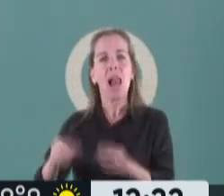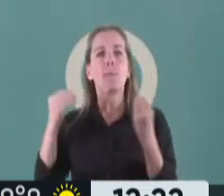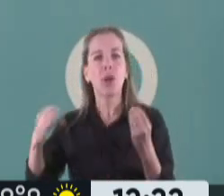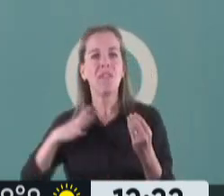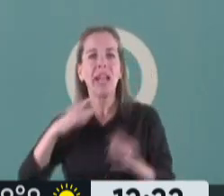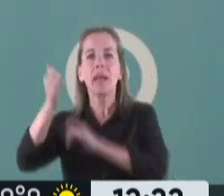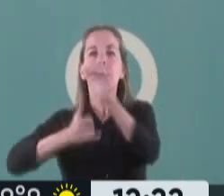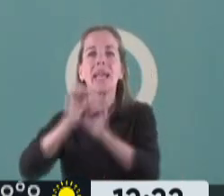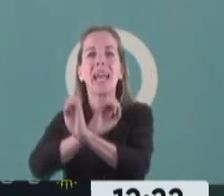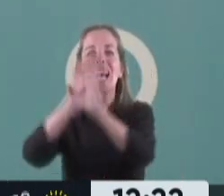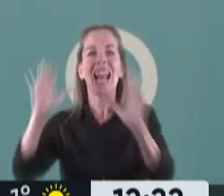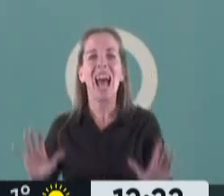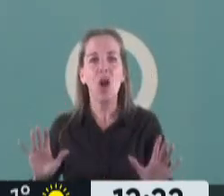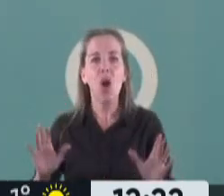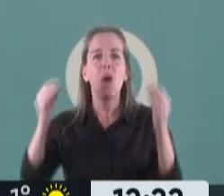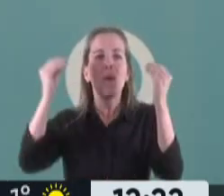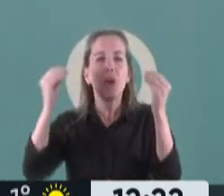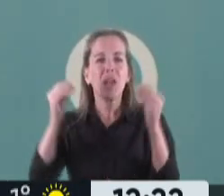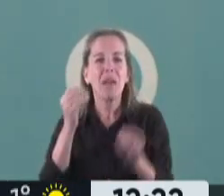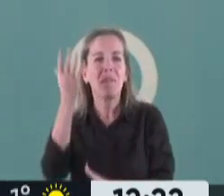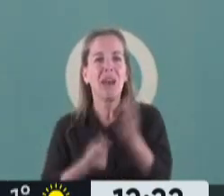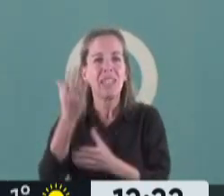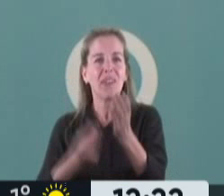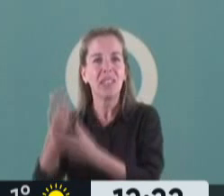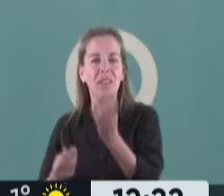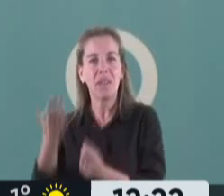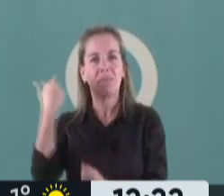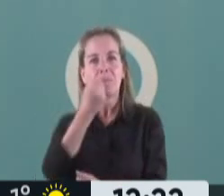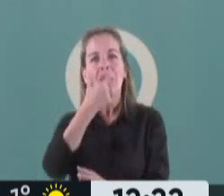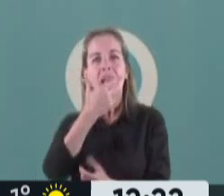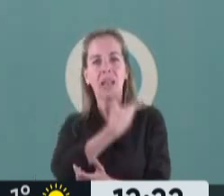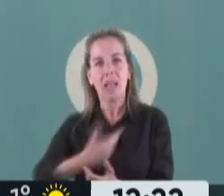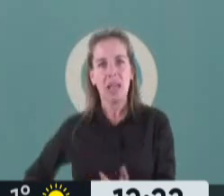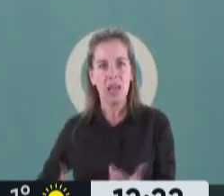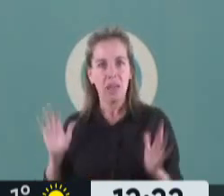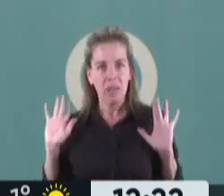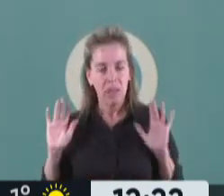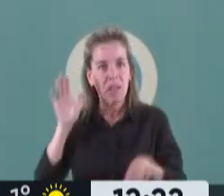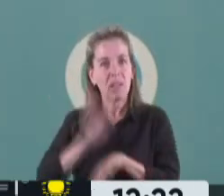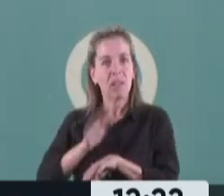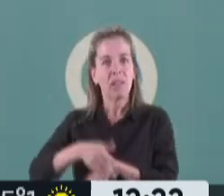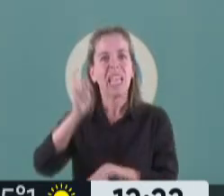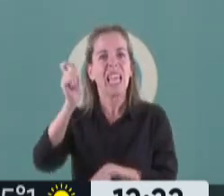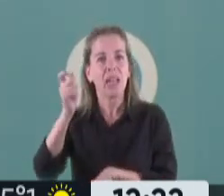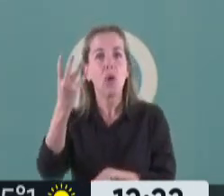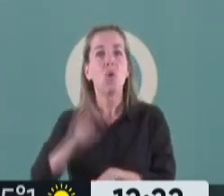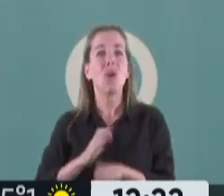Todavía ninguno de ellos explicó por qué gobernaron tan mal en tan poco tiempo. ¿Quién se hace cargo de los 4 años de